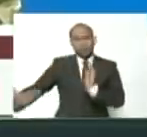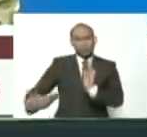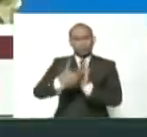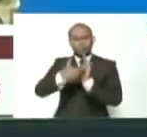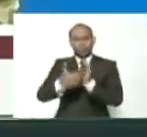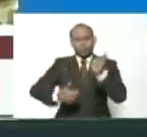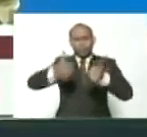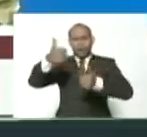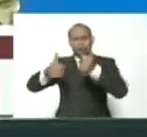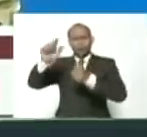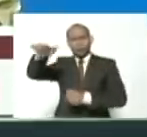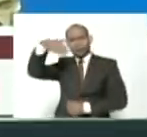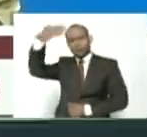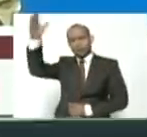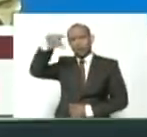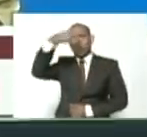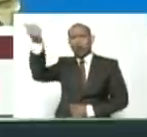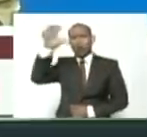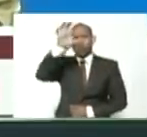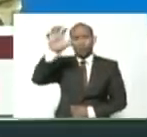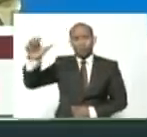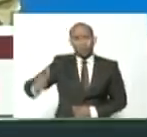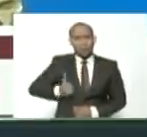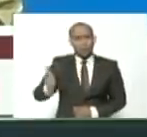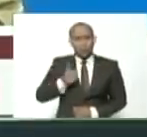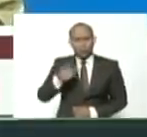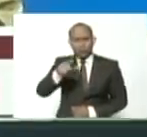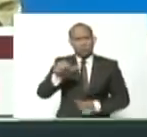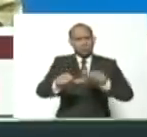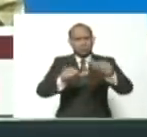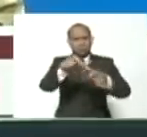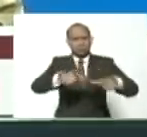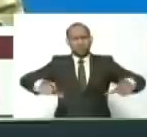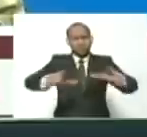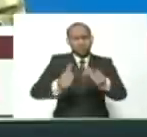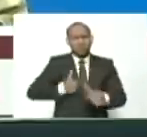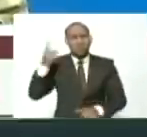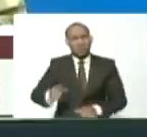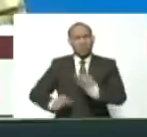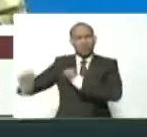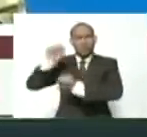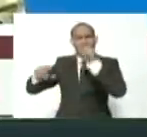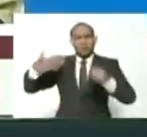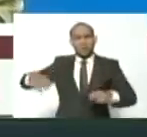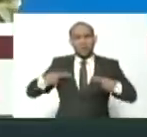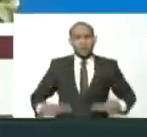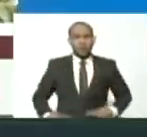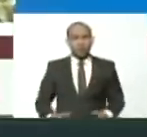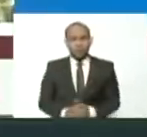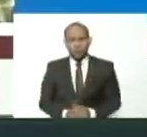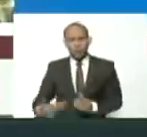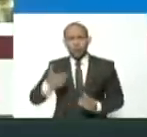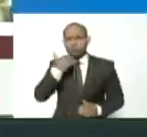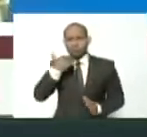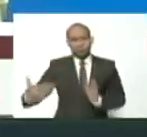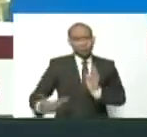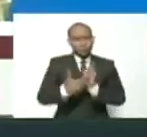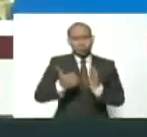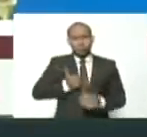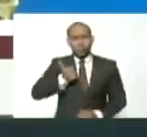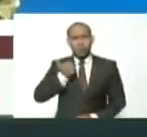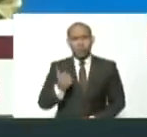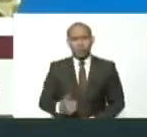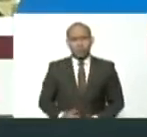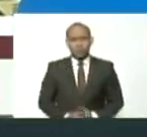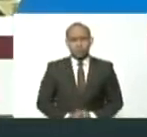cualquier autoridad, sea la que sea, en el sitio que sea. Defender los derechos humanos contra cualquier abuso.